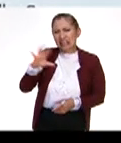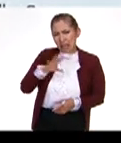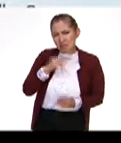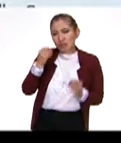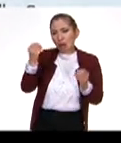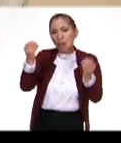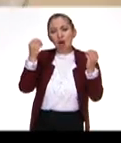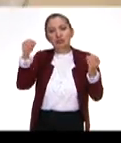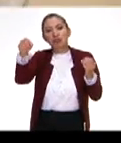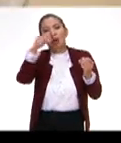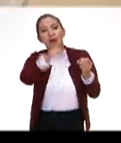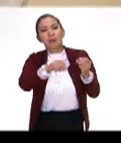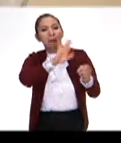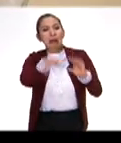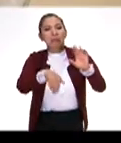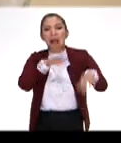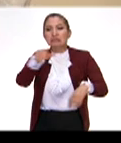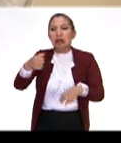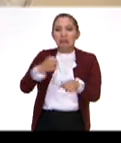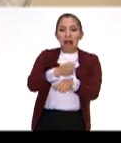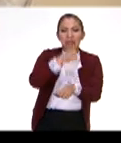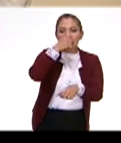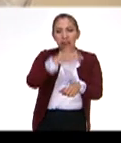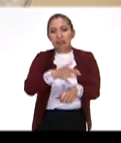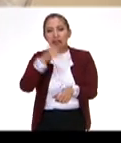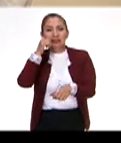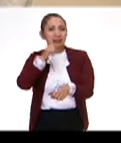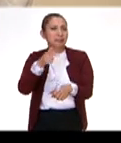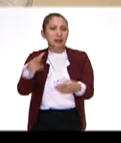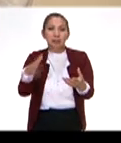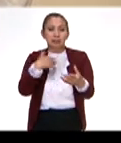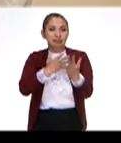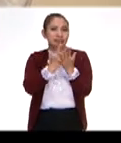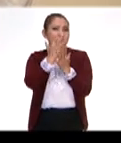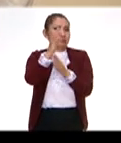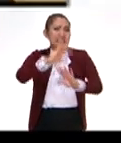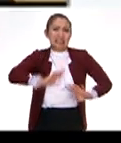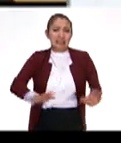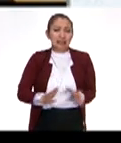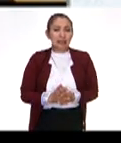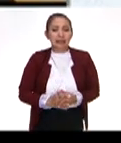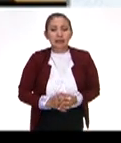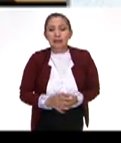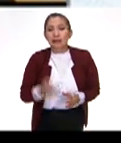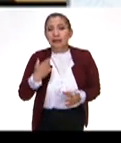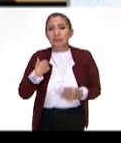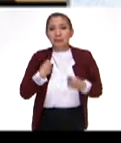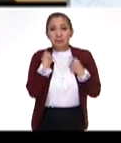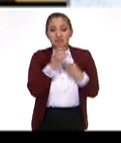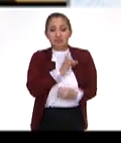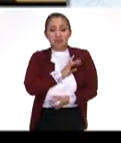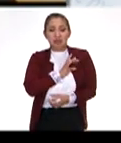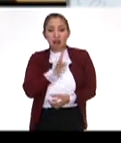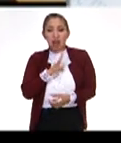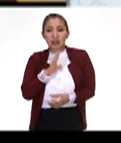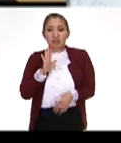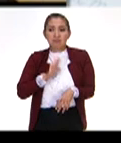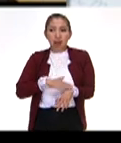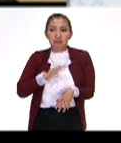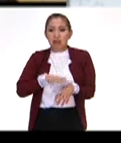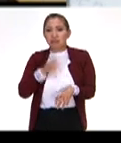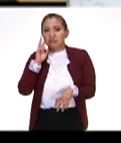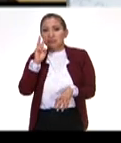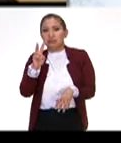suficiente o tenemos de más. La violencia a todas luces nos ha rebasado. Vivimos con miedo. Cada vez son